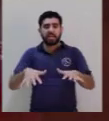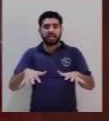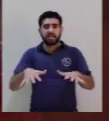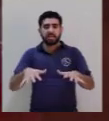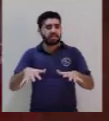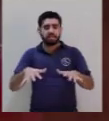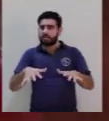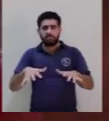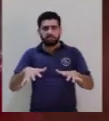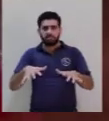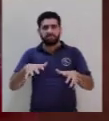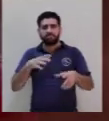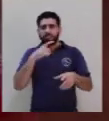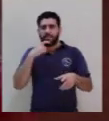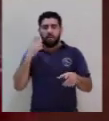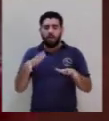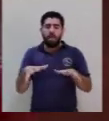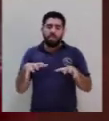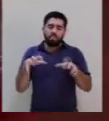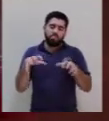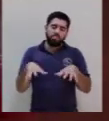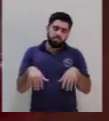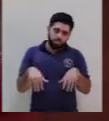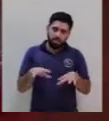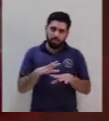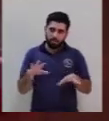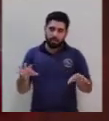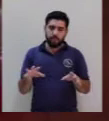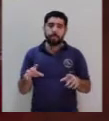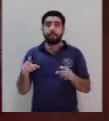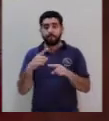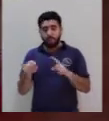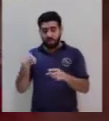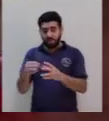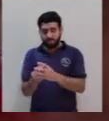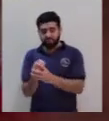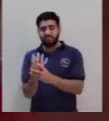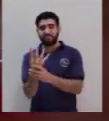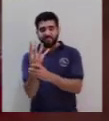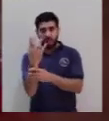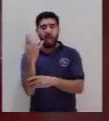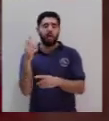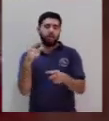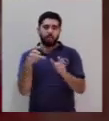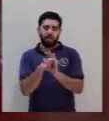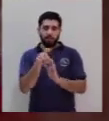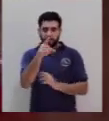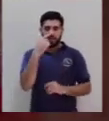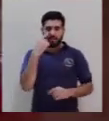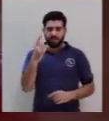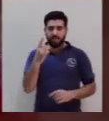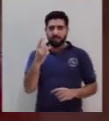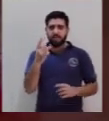de que no aguanta mucho cualquier planta. Normalmente, las que se dan aquí es, hablemos, las